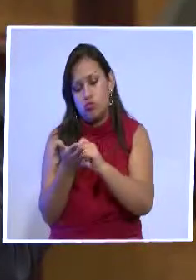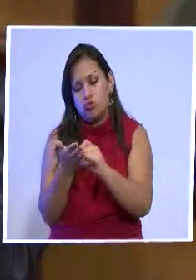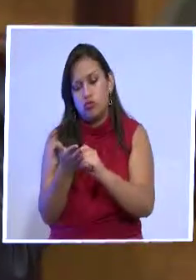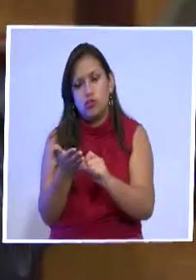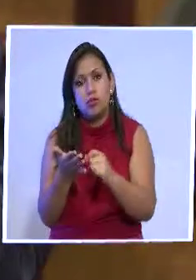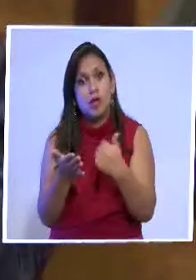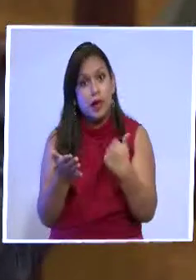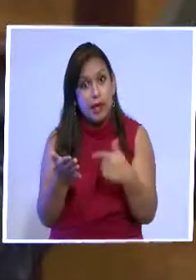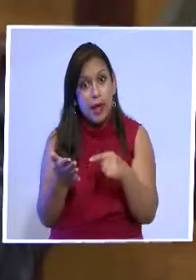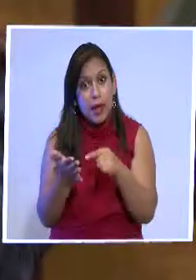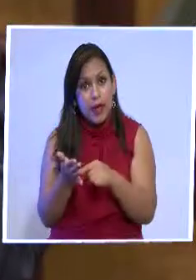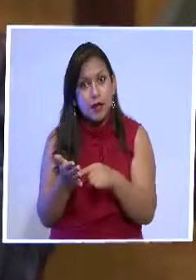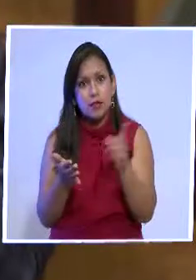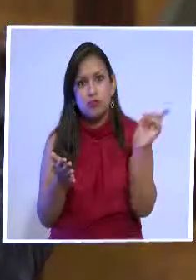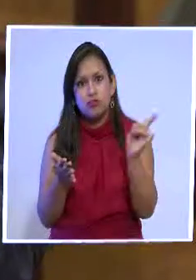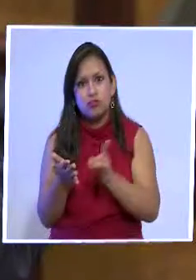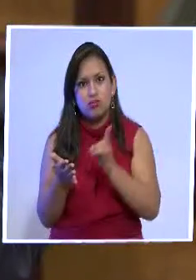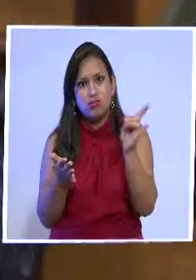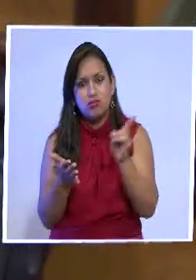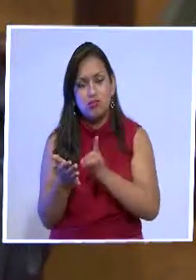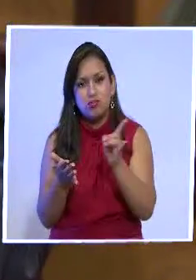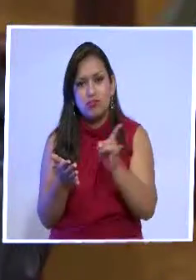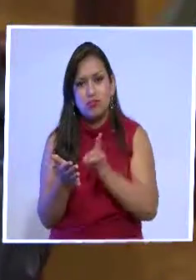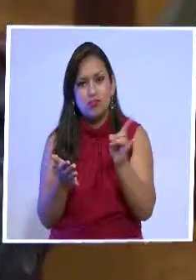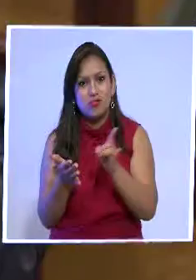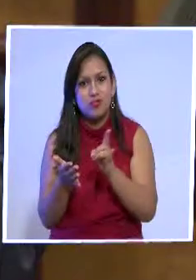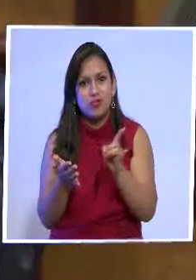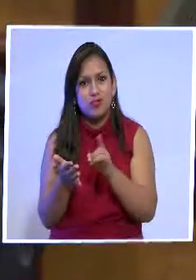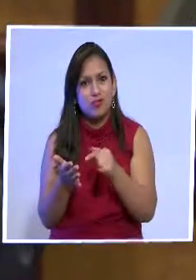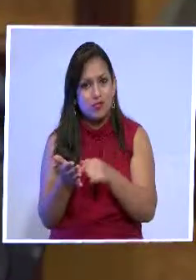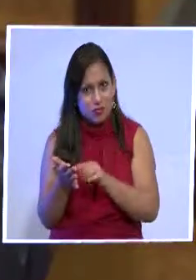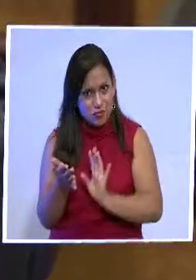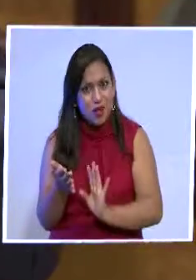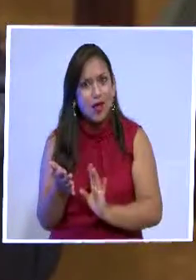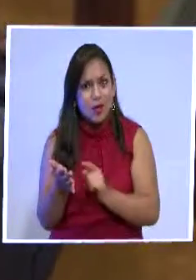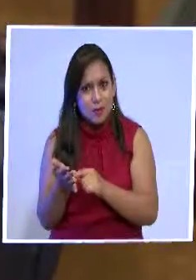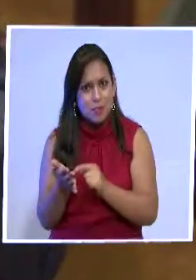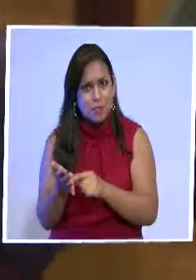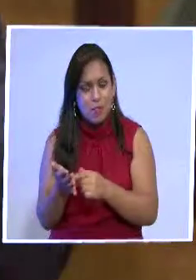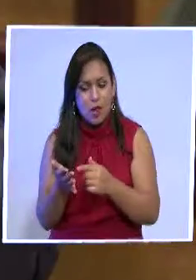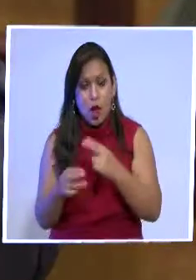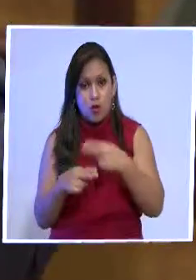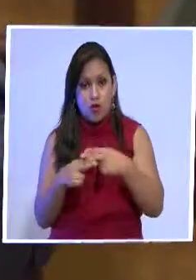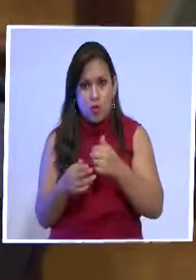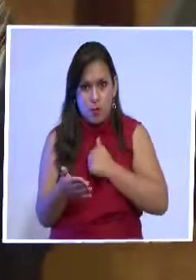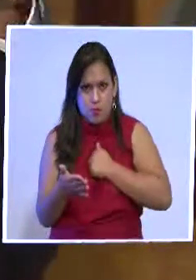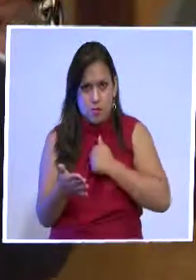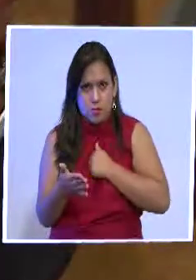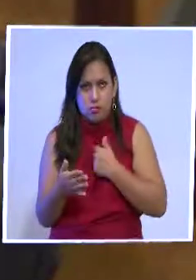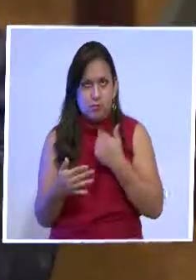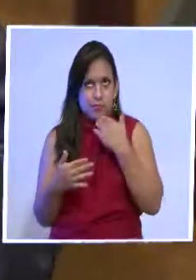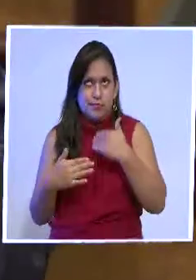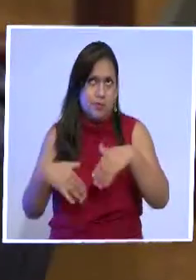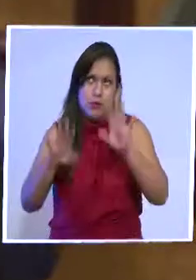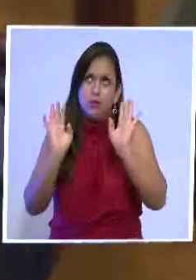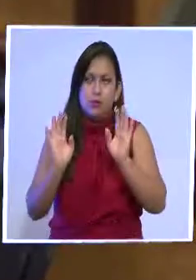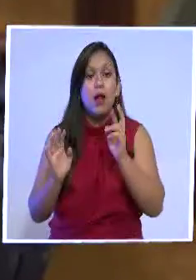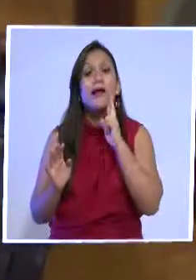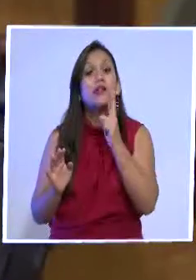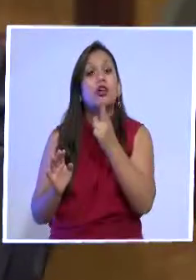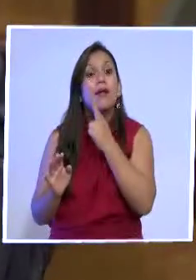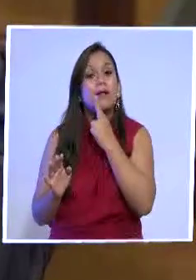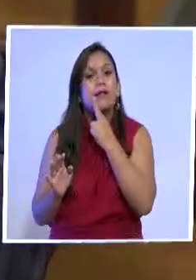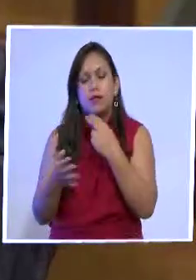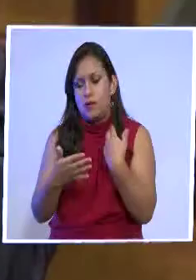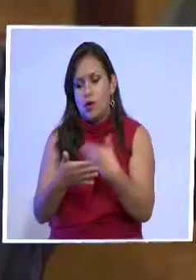las facturas electrónicas que fueron reportadas a lo largo del año al Servicio de Rentas Internas. A nombre mío. A nombre suyo. Es decir, usted fue a un restaurante